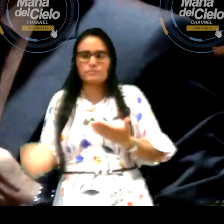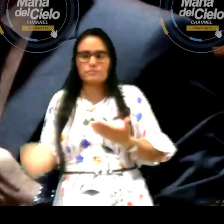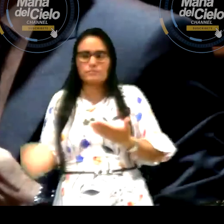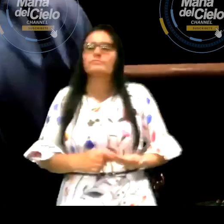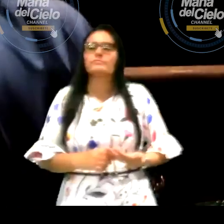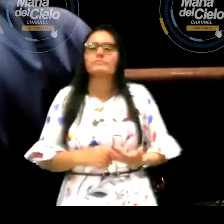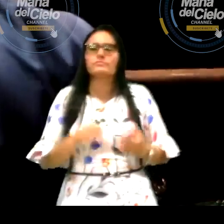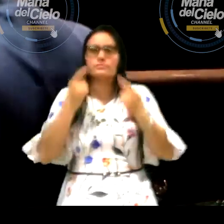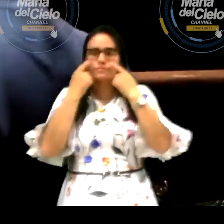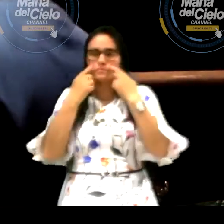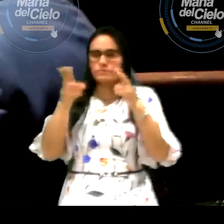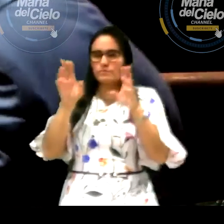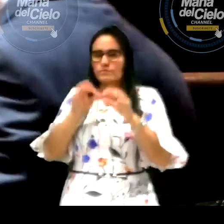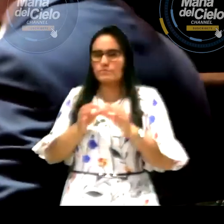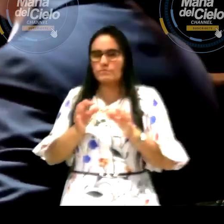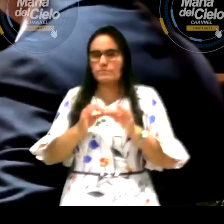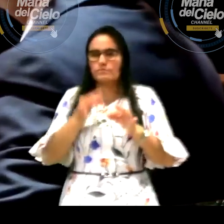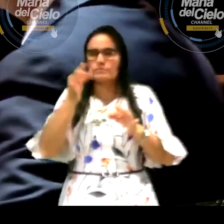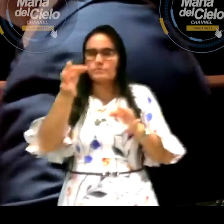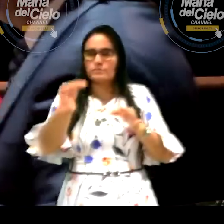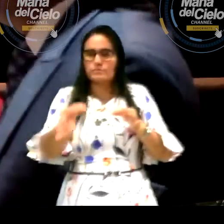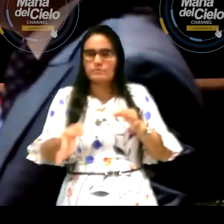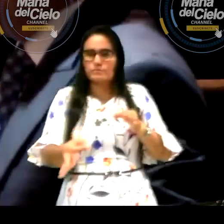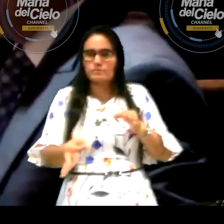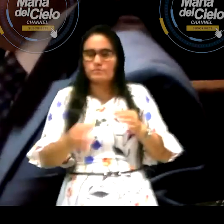caserío. Pues imagínese, si fuera hoy,